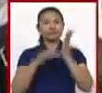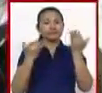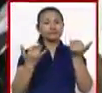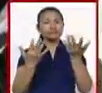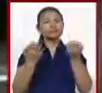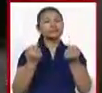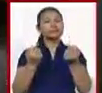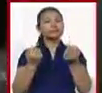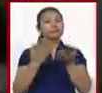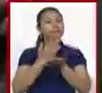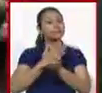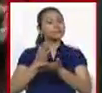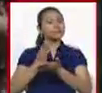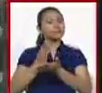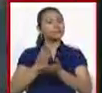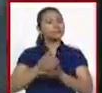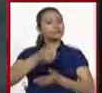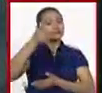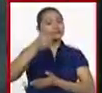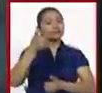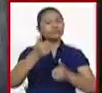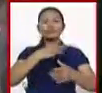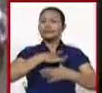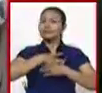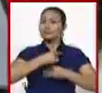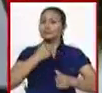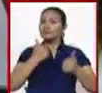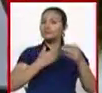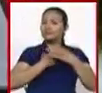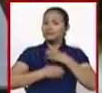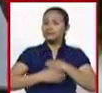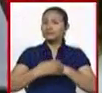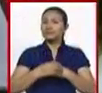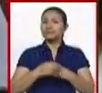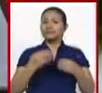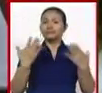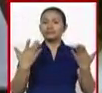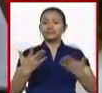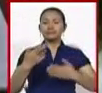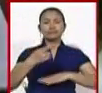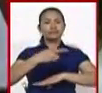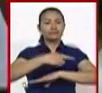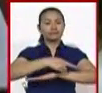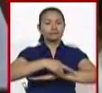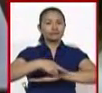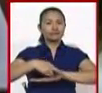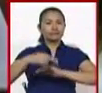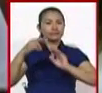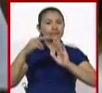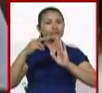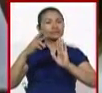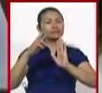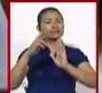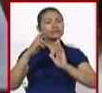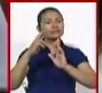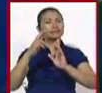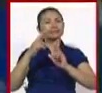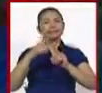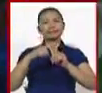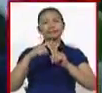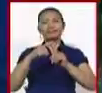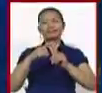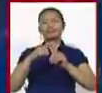ahora la quieren volar solamente por sus propios intereses. Además de eso, hay una regla que es sagrada, pues